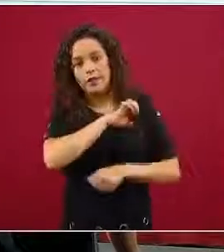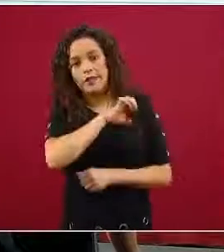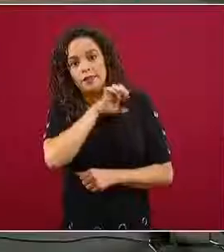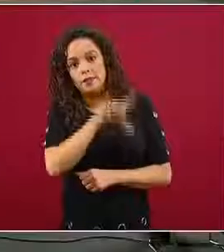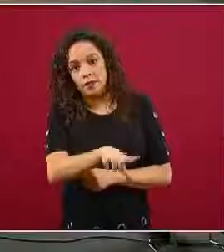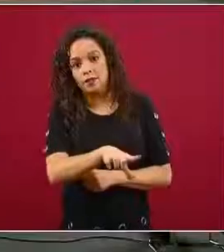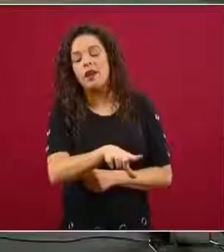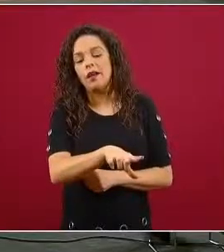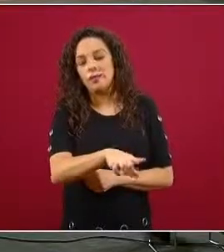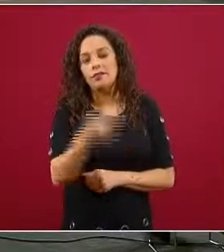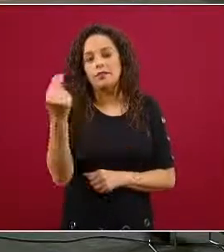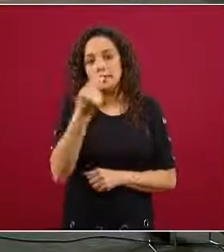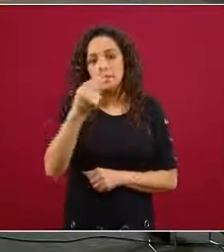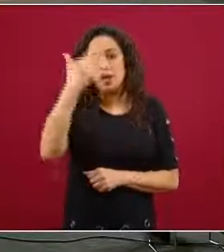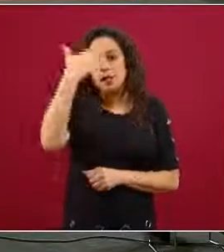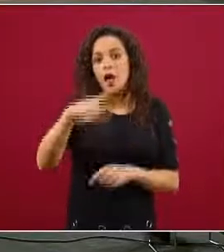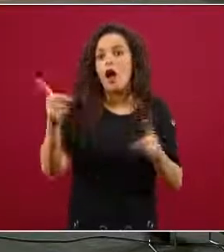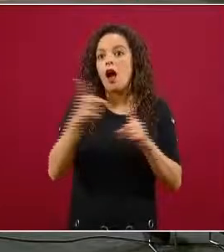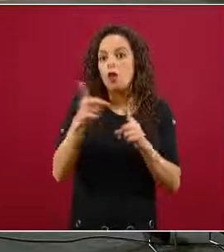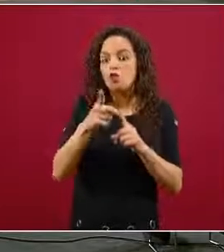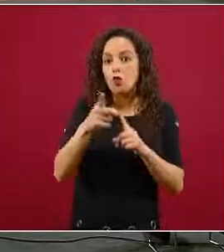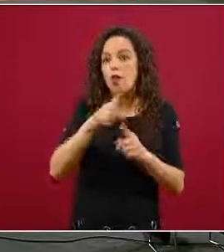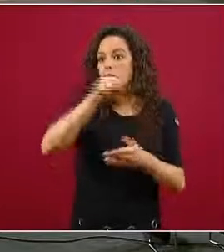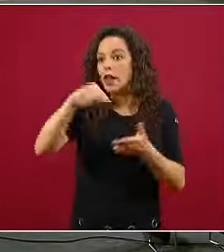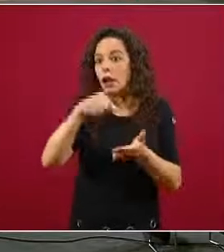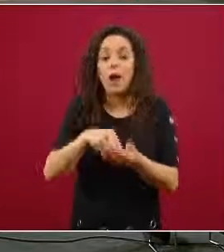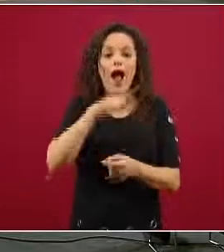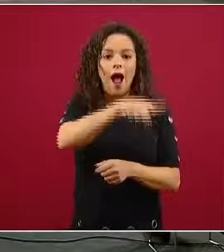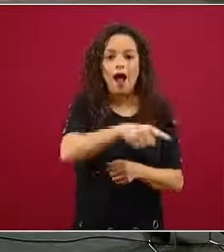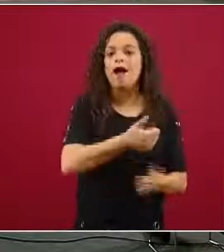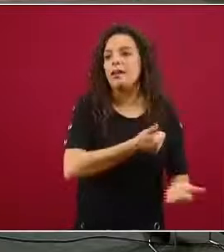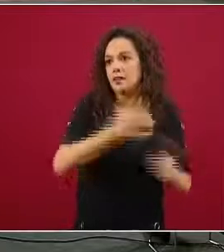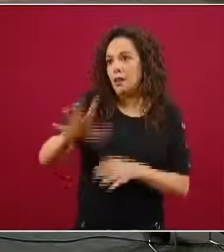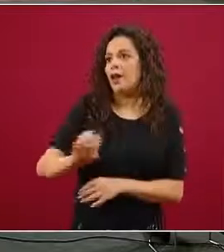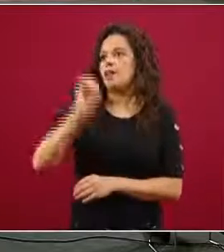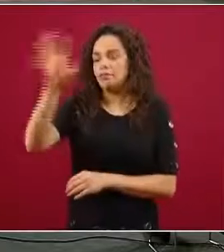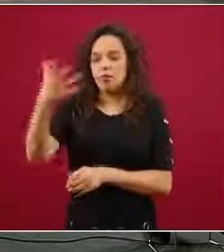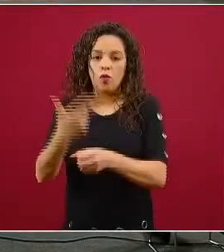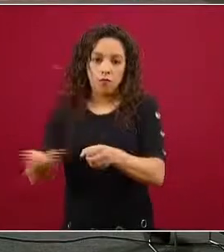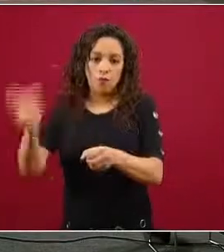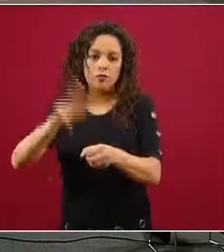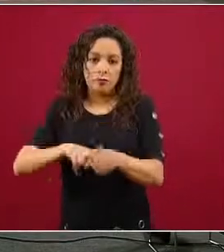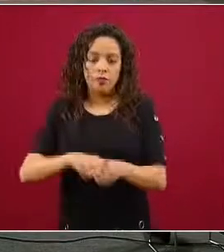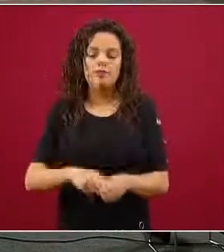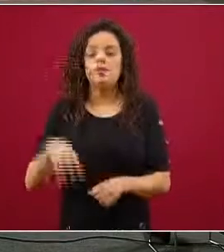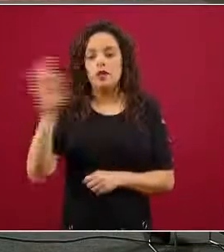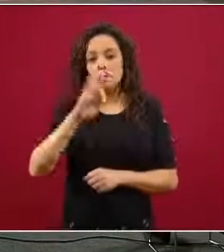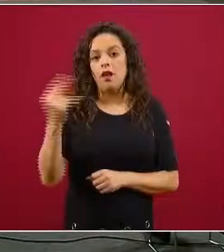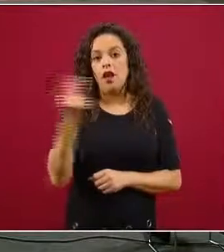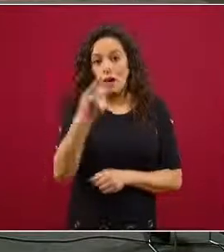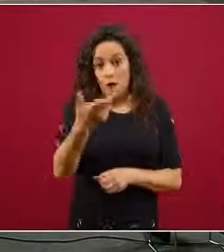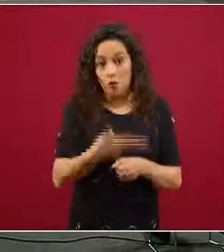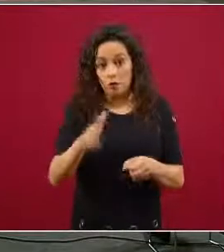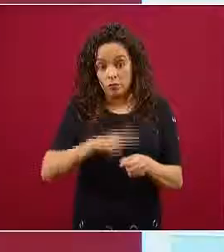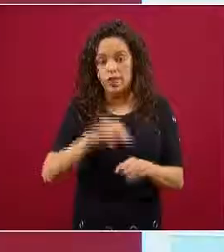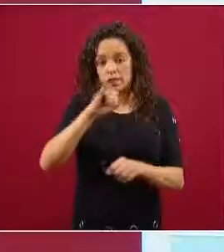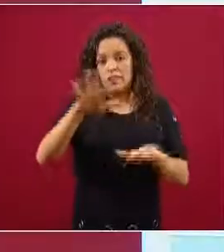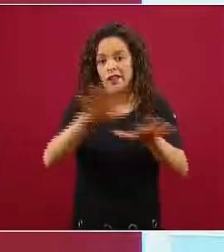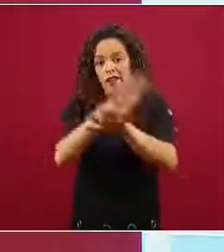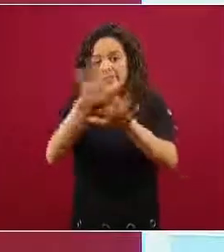especializado. Ante la reorganización de los hospitales, posiblemente tenga que haber una modificación notificación a estas redes